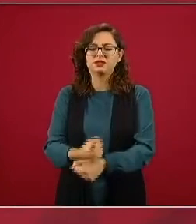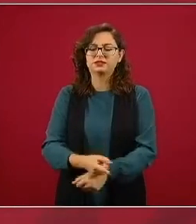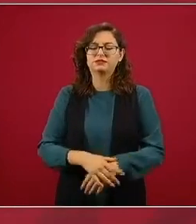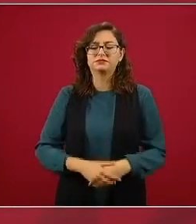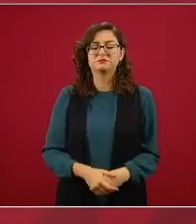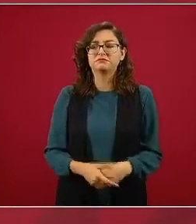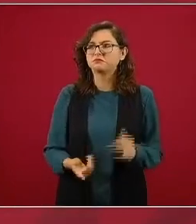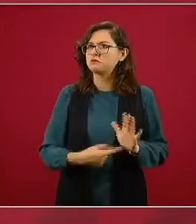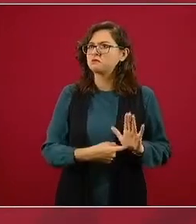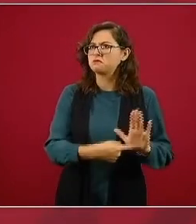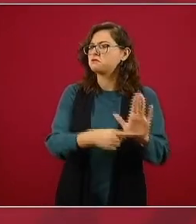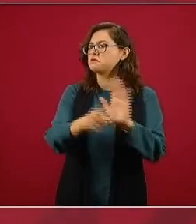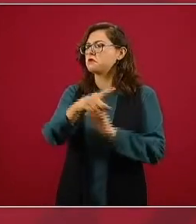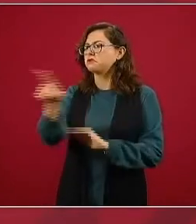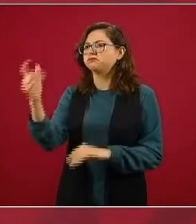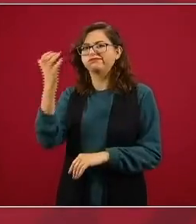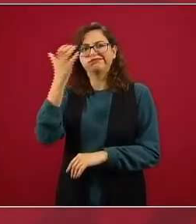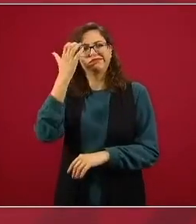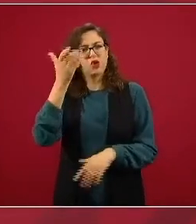se conocieran.